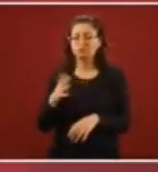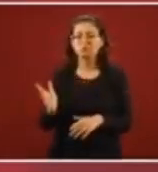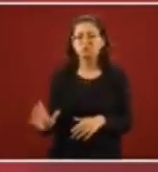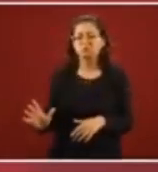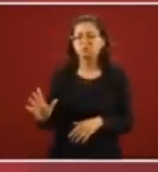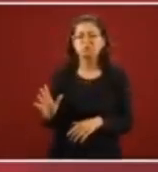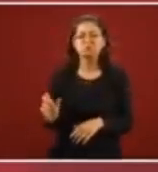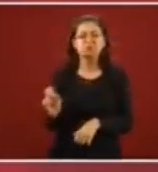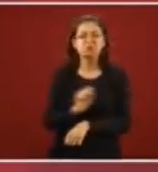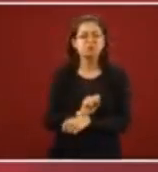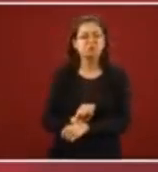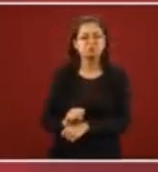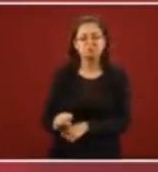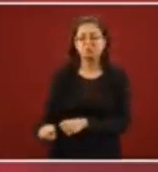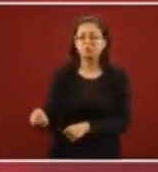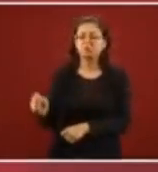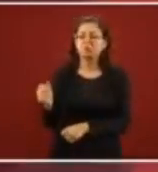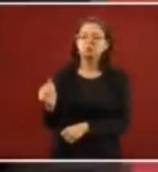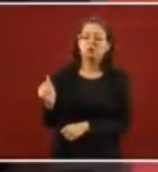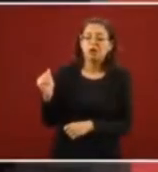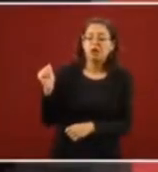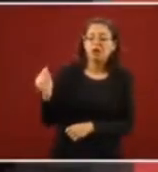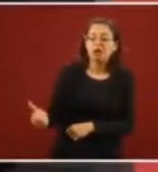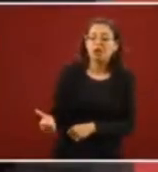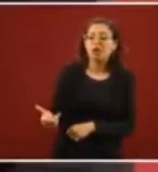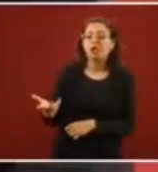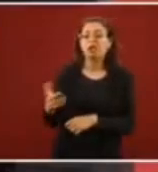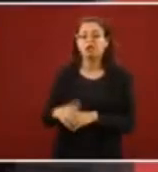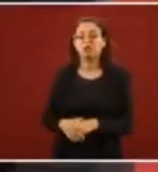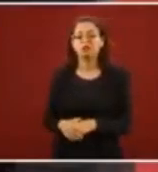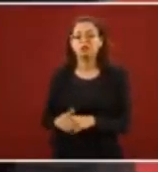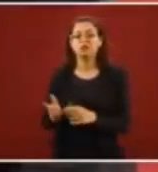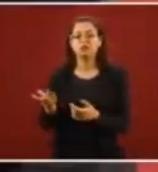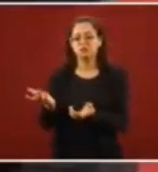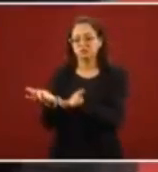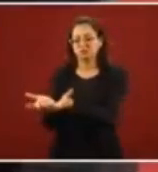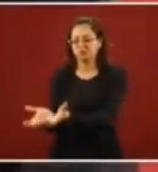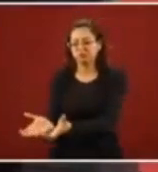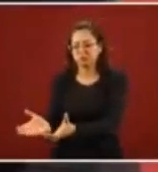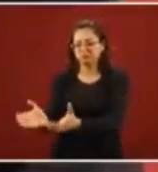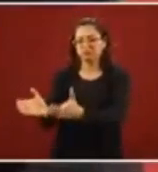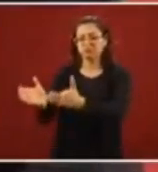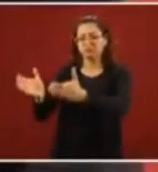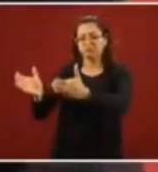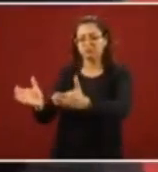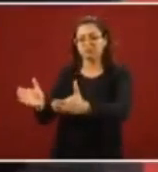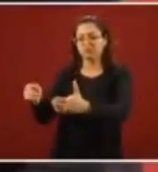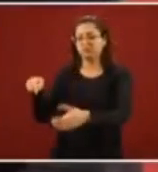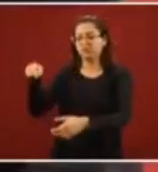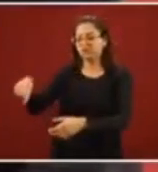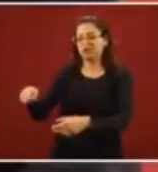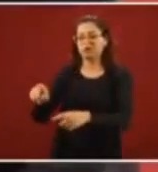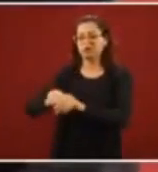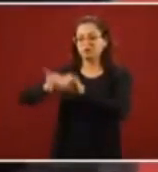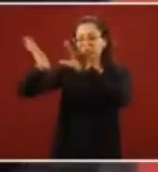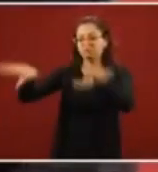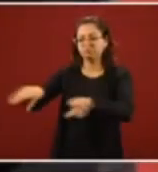algo, hacer zanjas para ir recoger